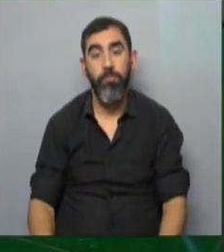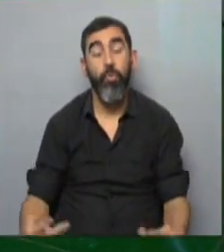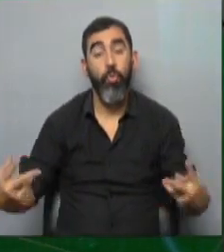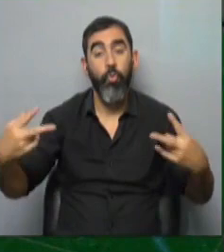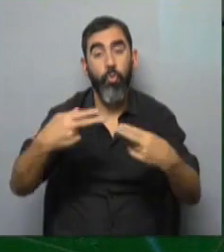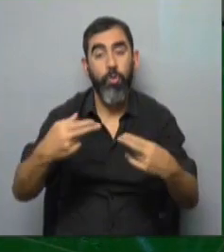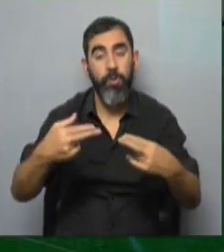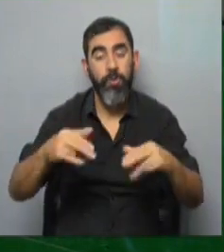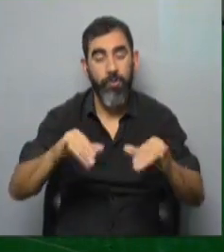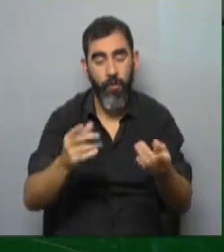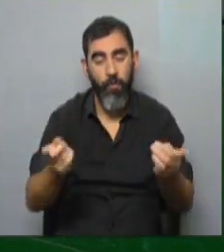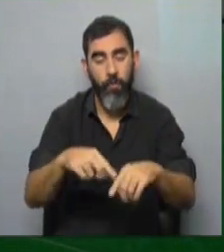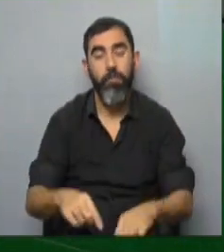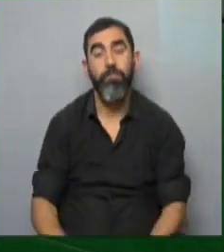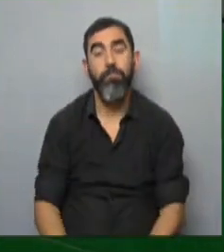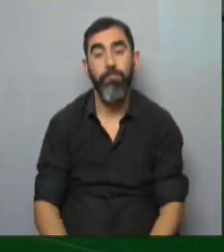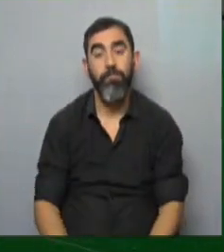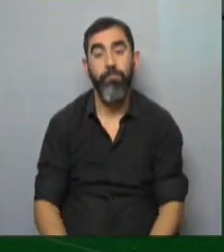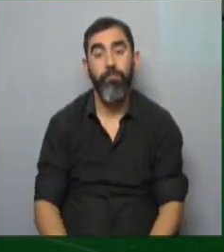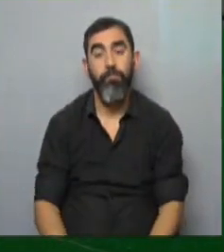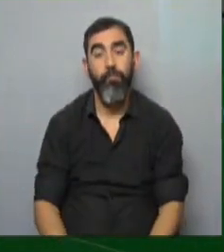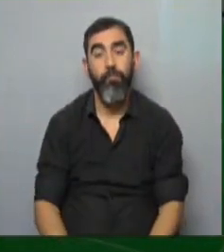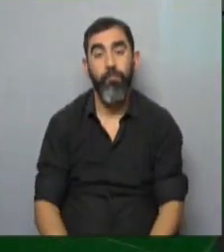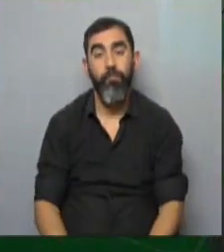Hacemos una pausa muy breve, volvemos enseguida.